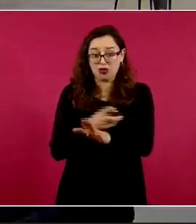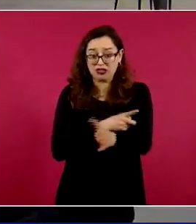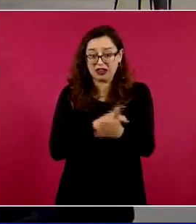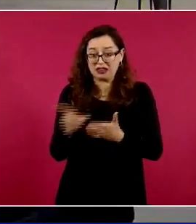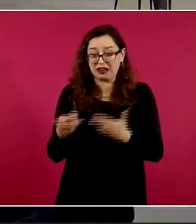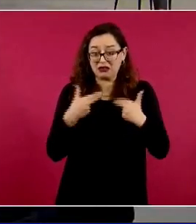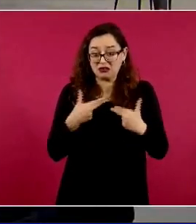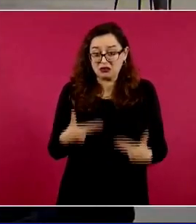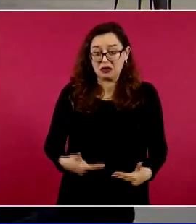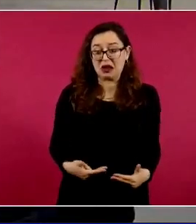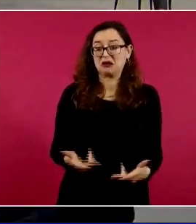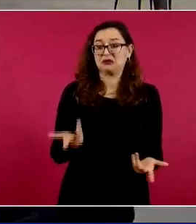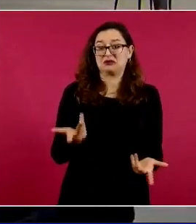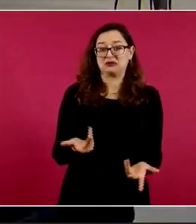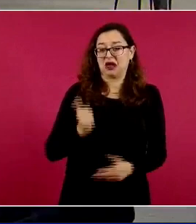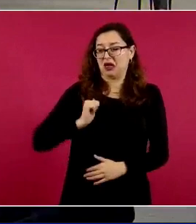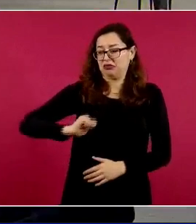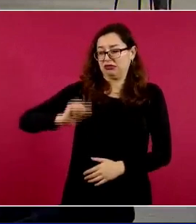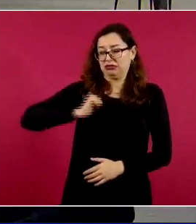retrógradas,